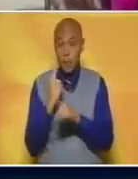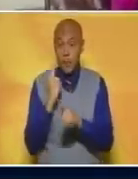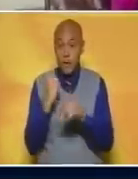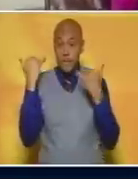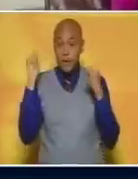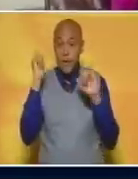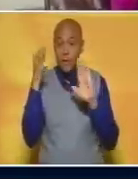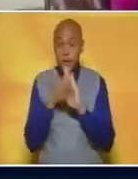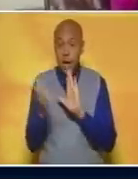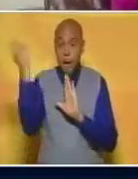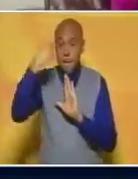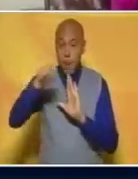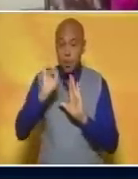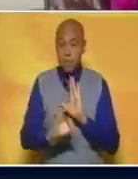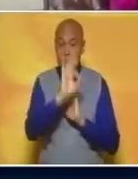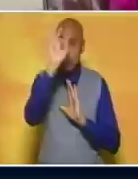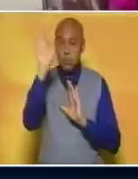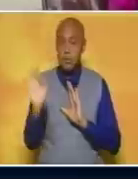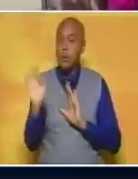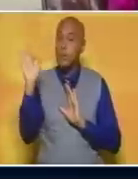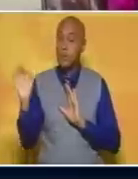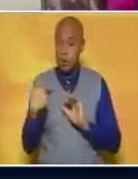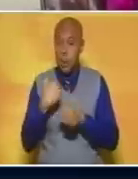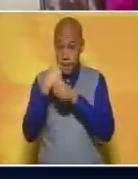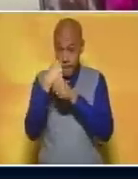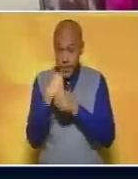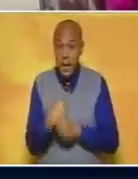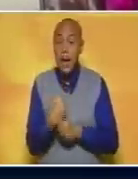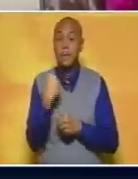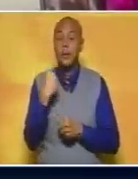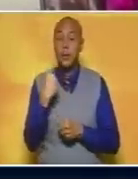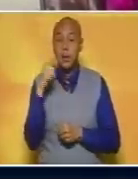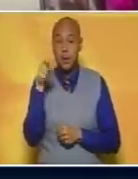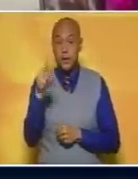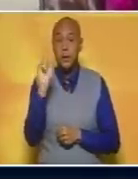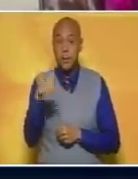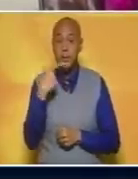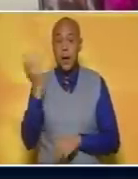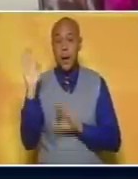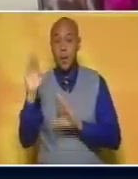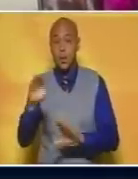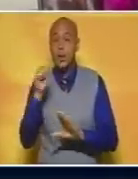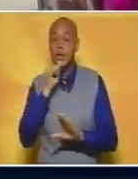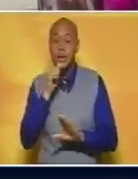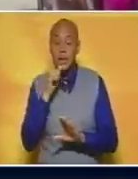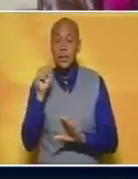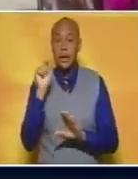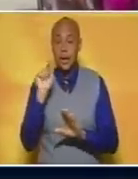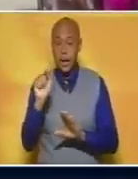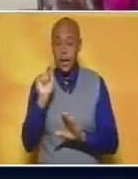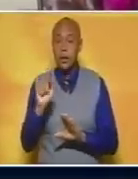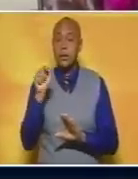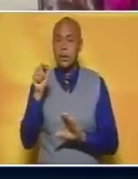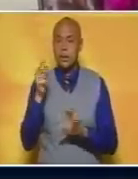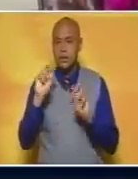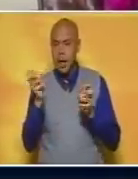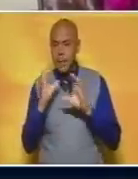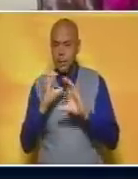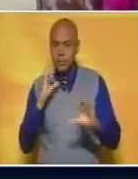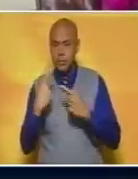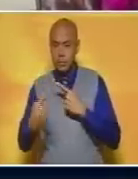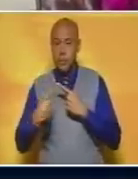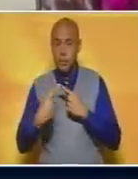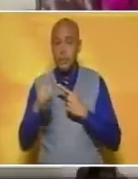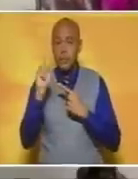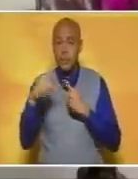fiesta golfística. Los esperamos y igualmente lo apoyaremos con toda la logística de transporte y la